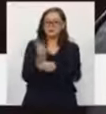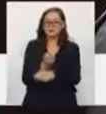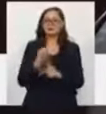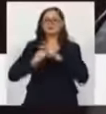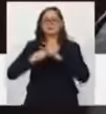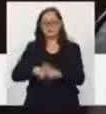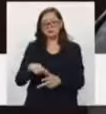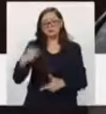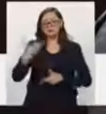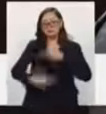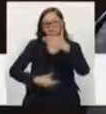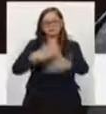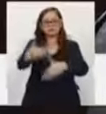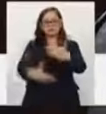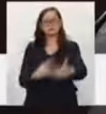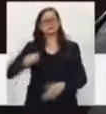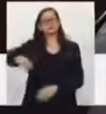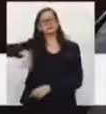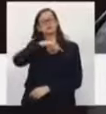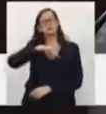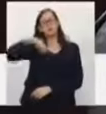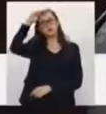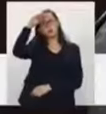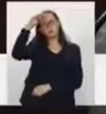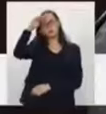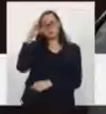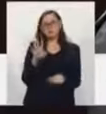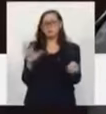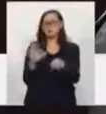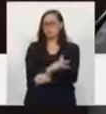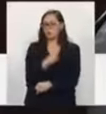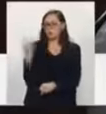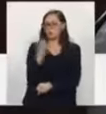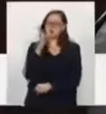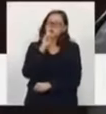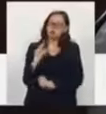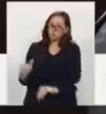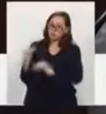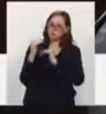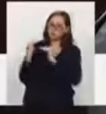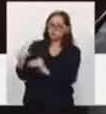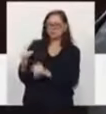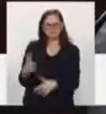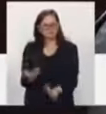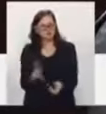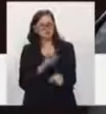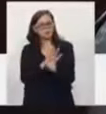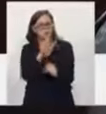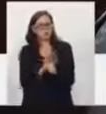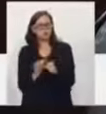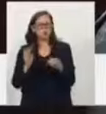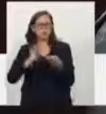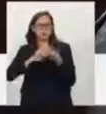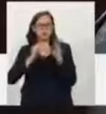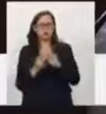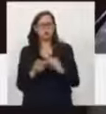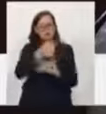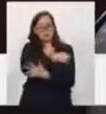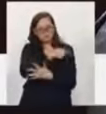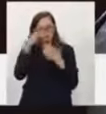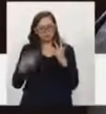mitigar. Debemos cuestionarnos sobre cuáles son las causas que aún limitan e impiden el pleno ejercicio de los derechos políticos de las